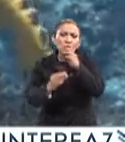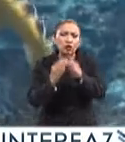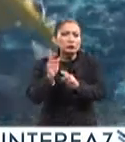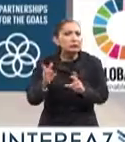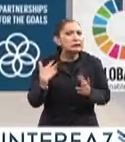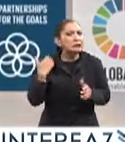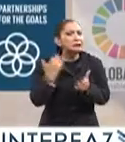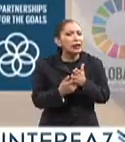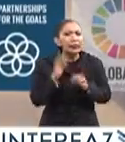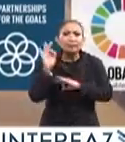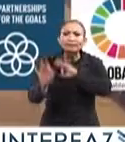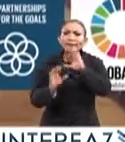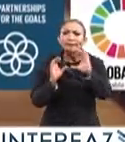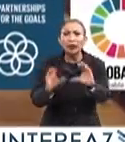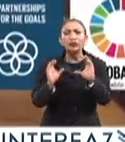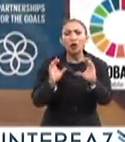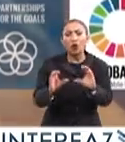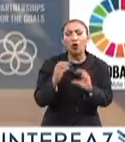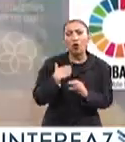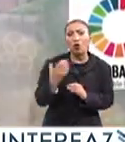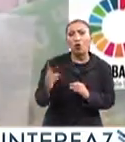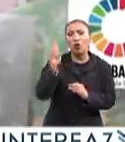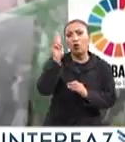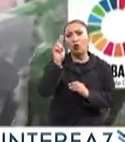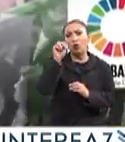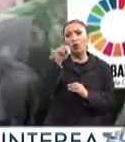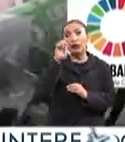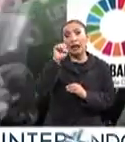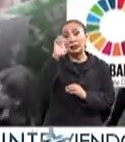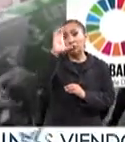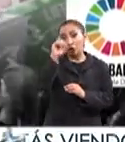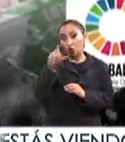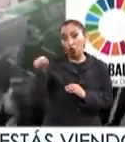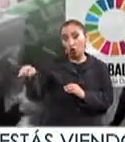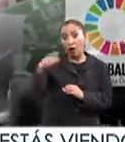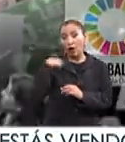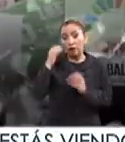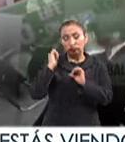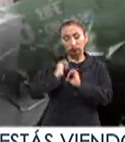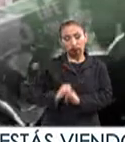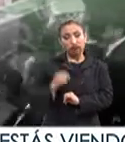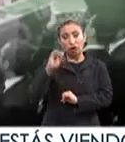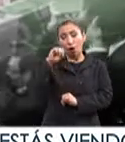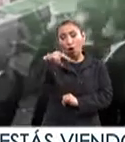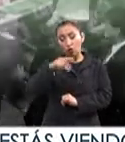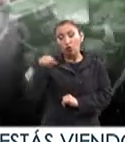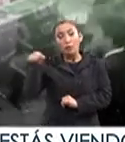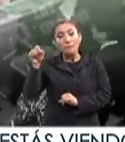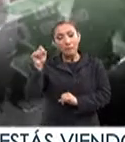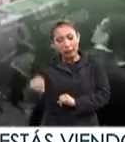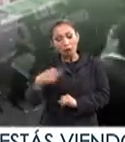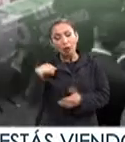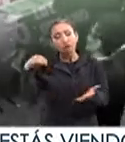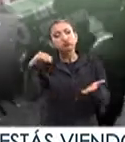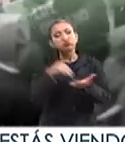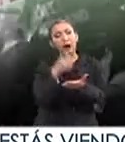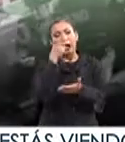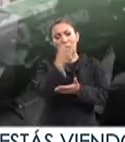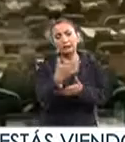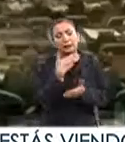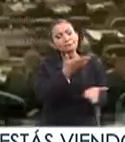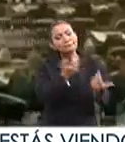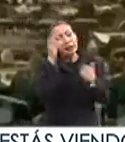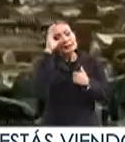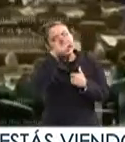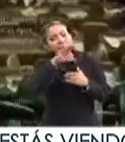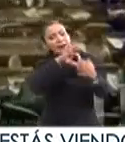planeta. La Organización para la Educación, la Ciencia y la Cultura, UNESCO, es la agencia de la ONU mediante la que se establece este